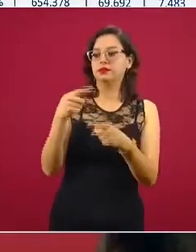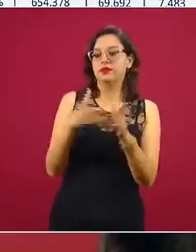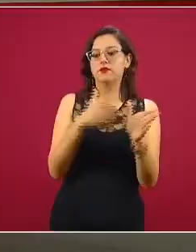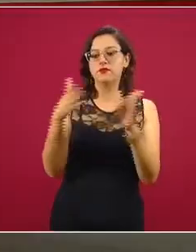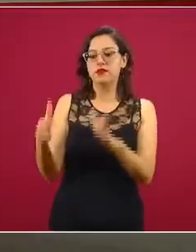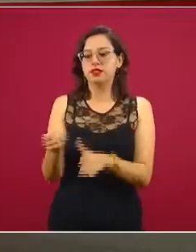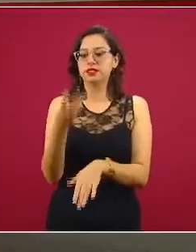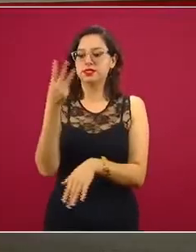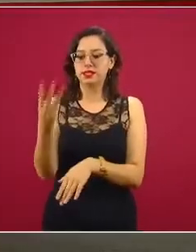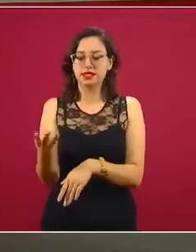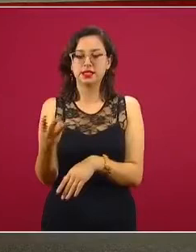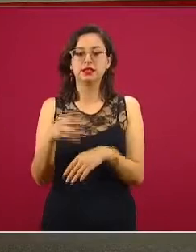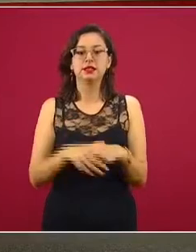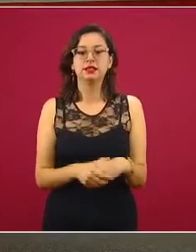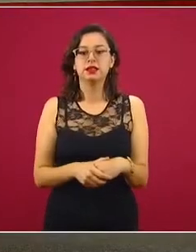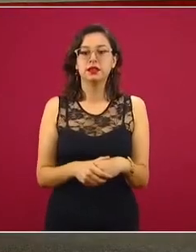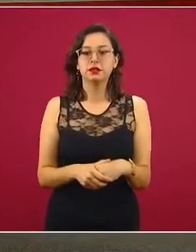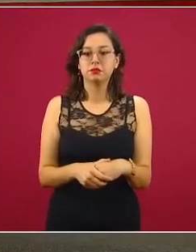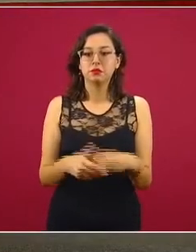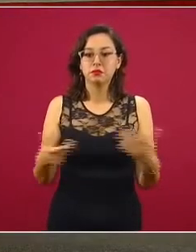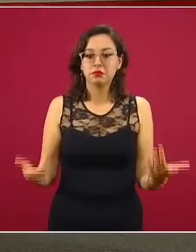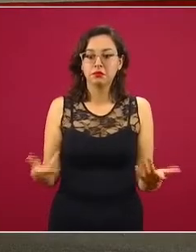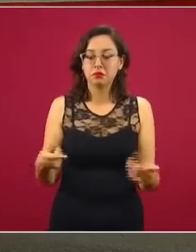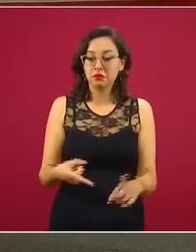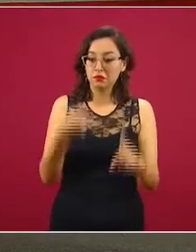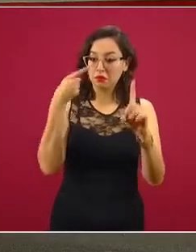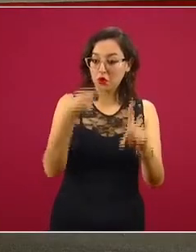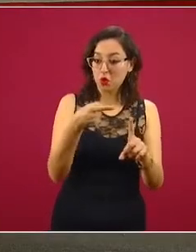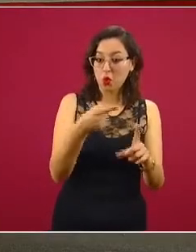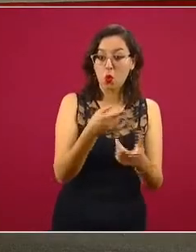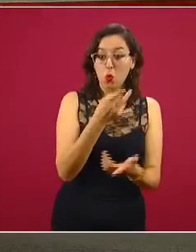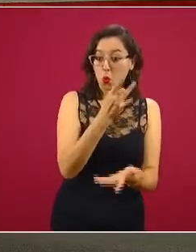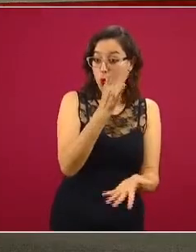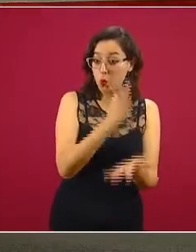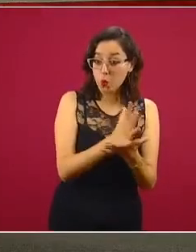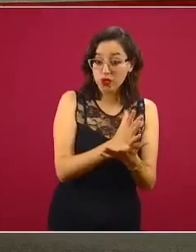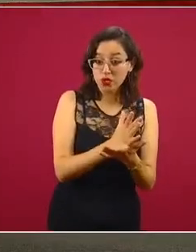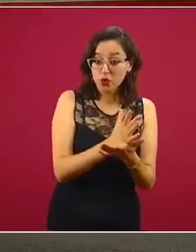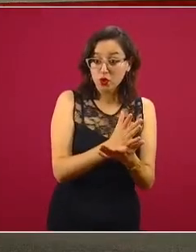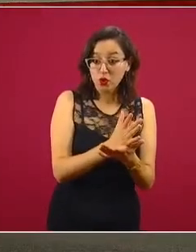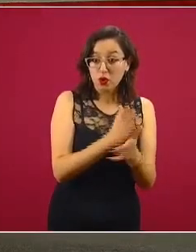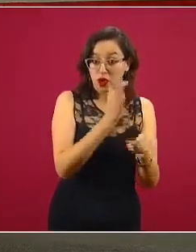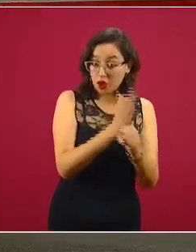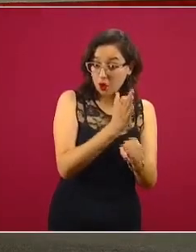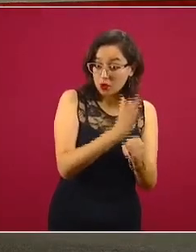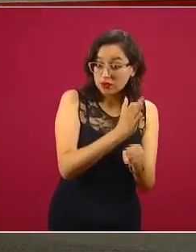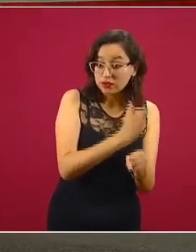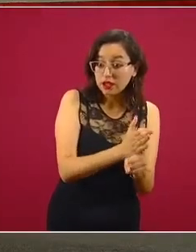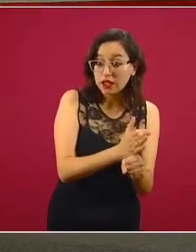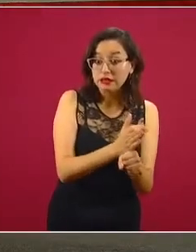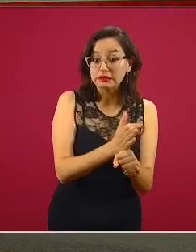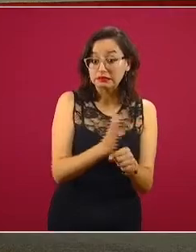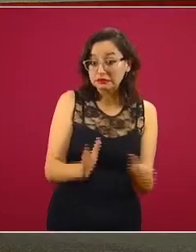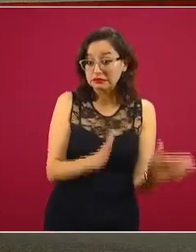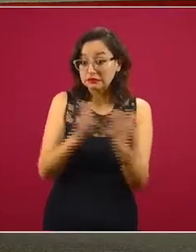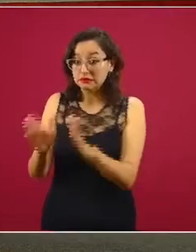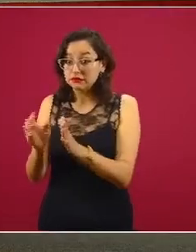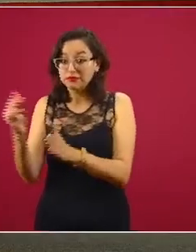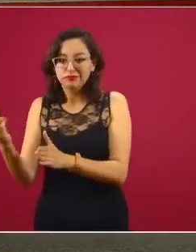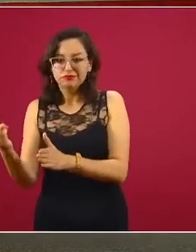el modelo centinela no es el elemento principal en este momento para el objetivo de la fase